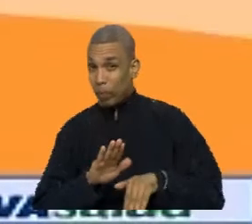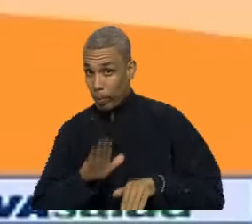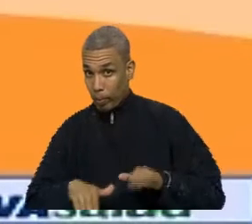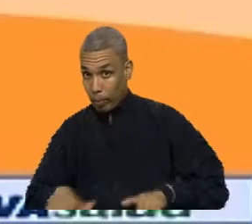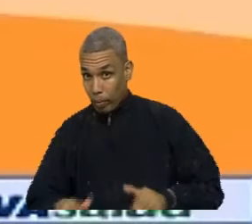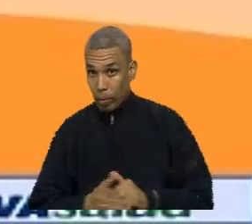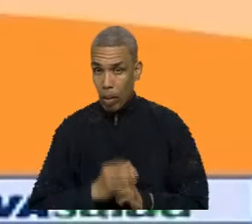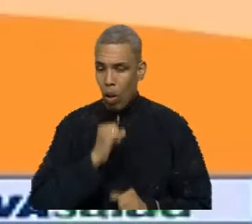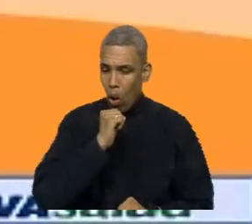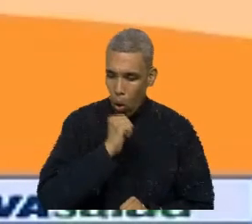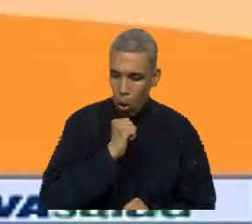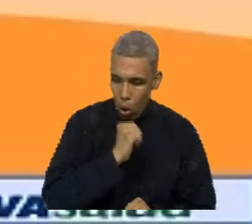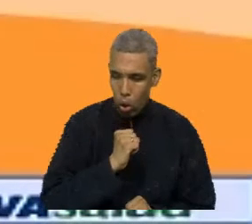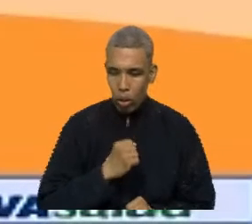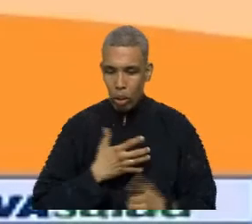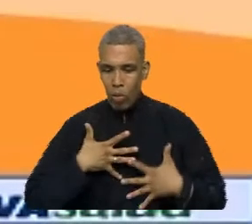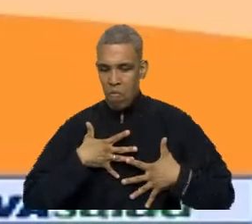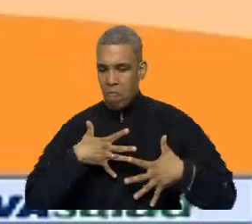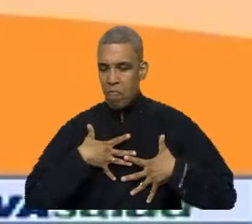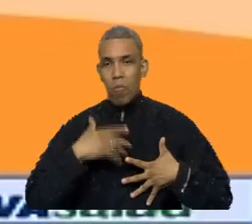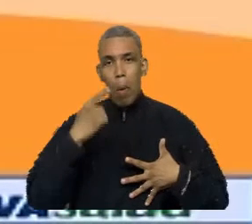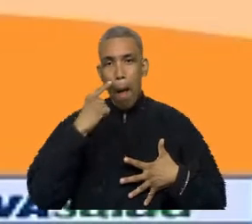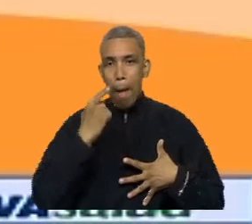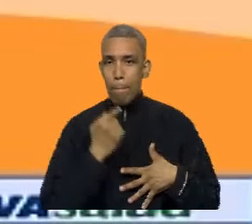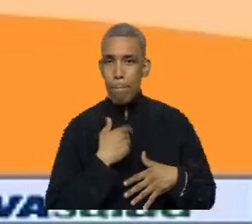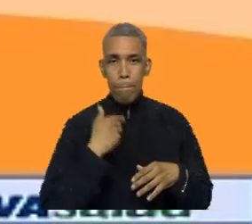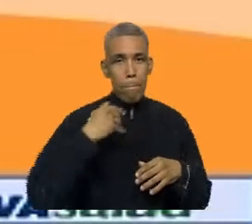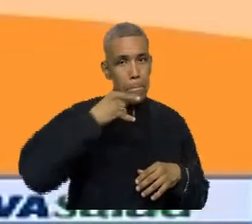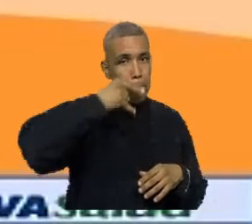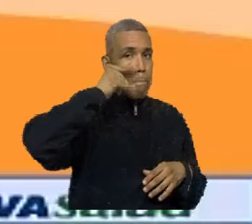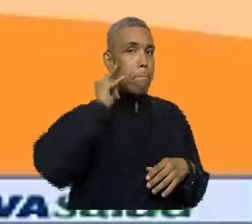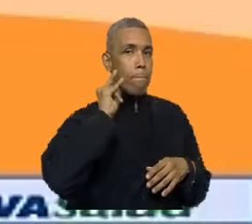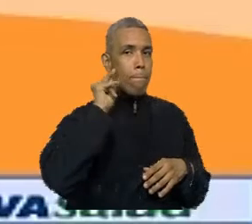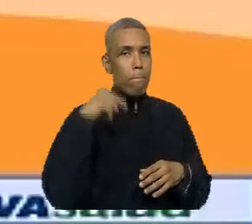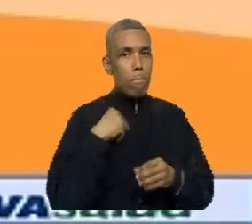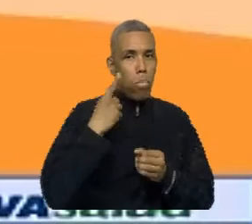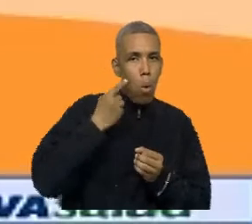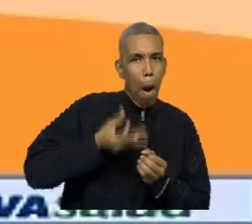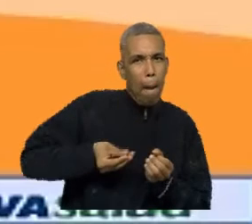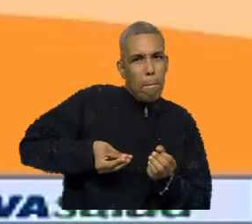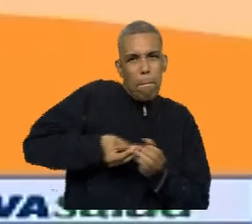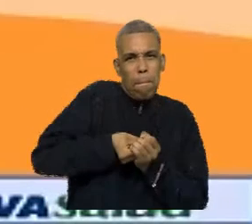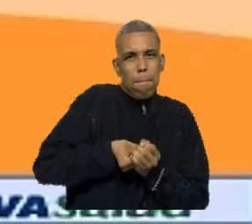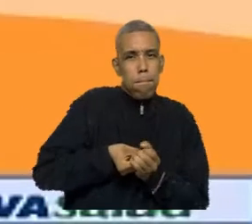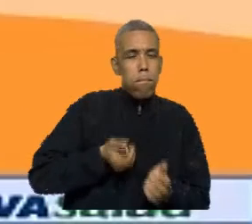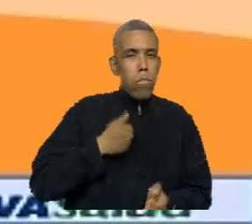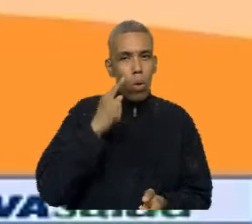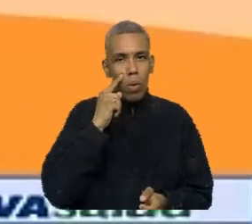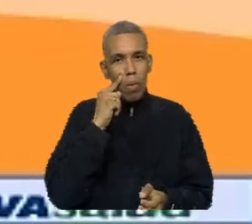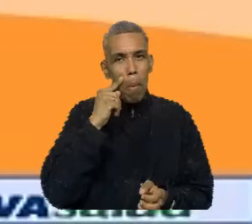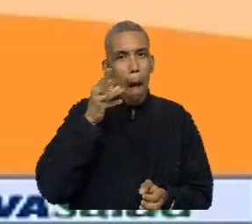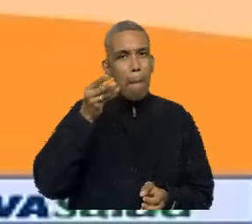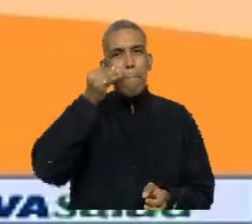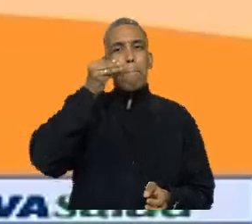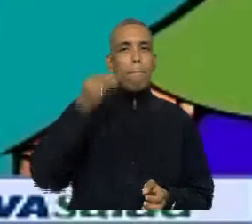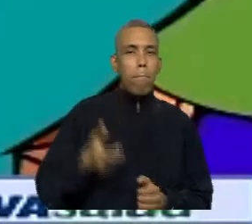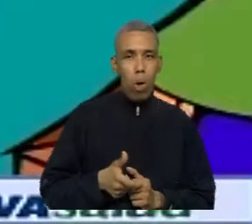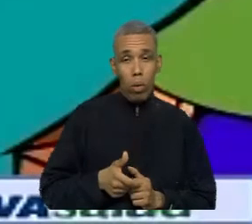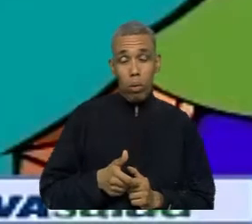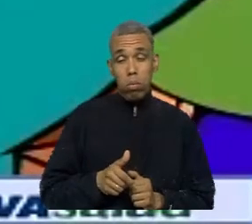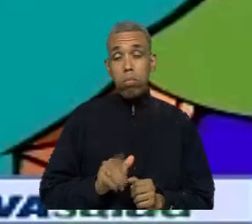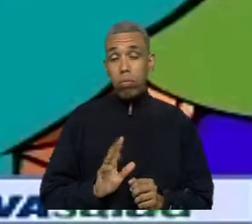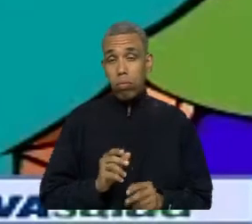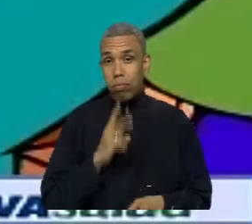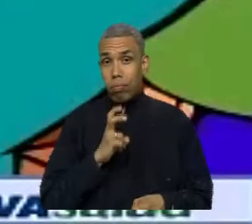obstruyen levemente las vías respiratorias durante varias semanas. El ahogo que esto produce disminuye la calidad de vida del asmático,